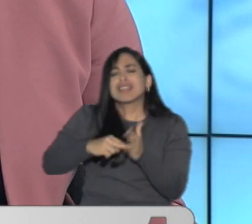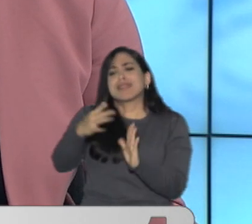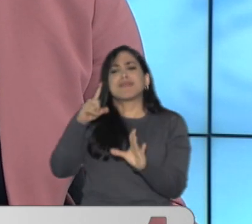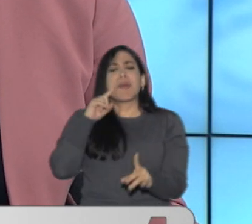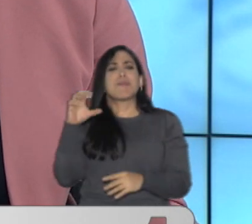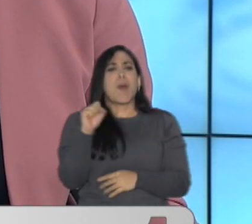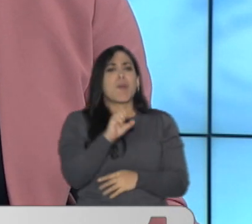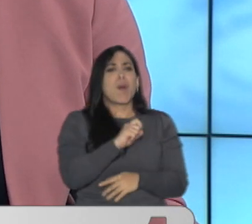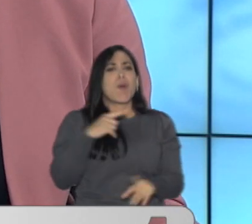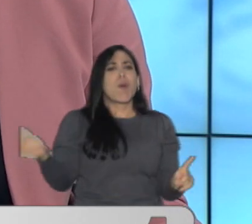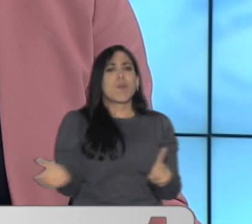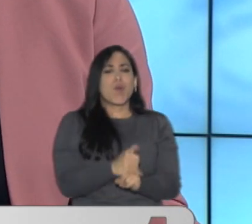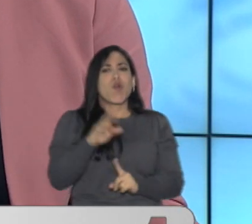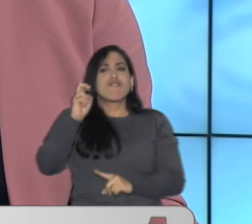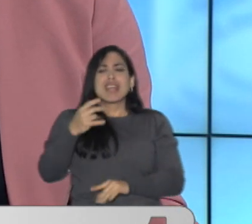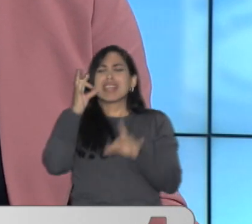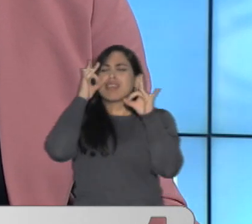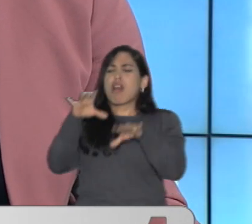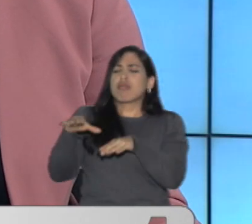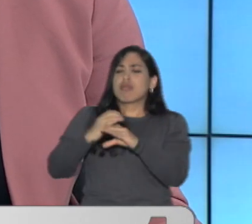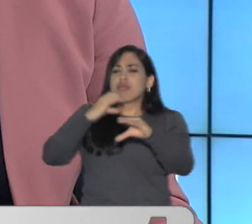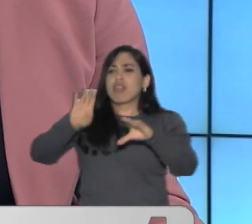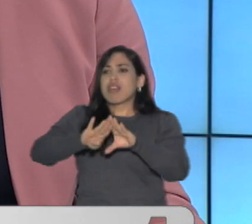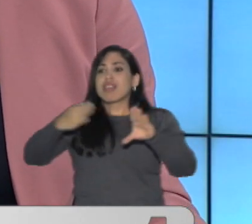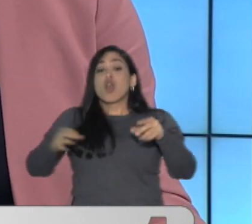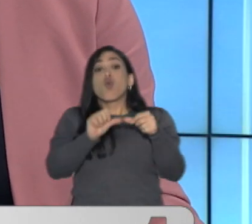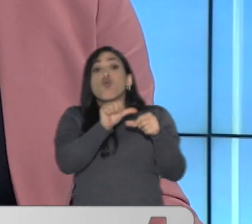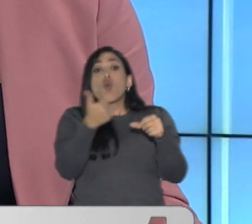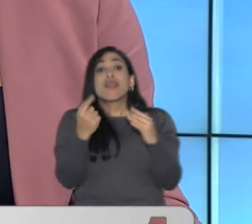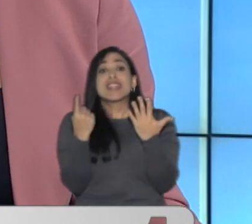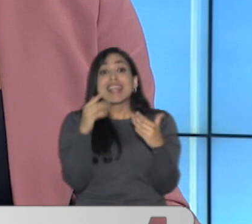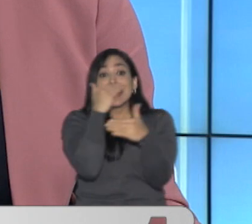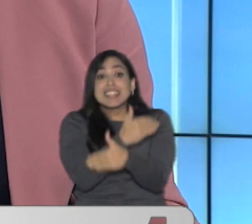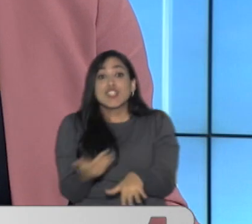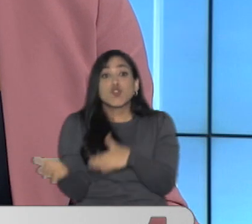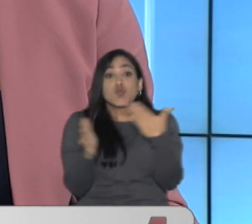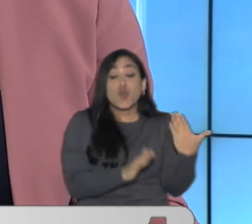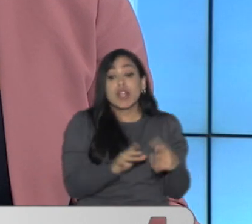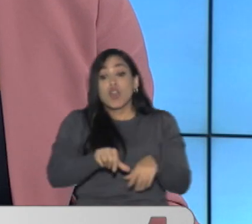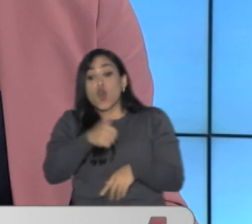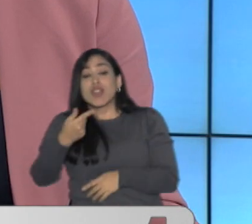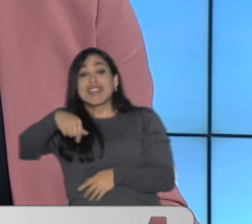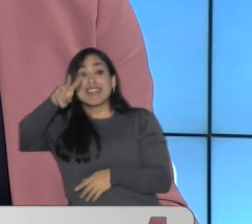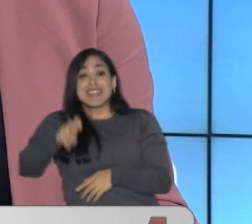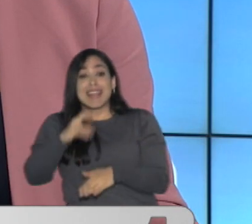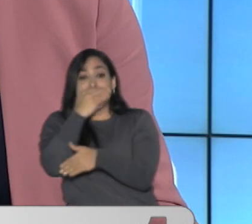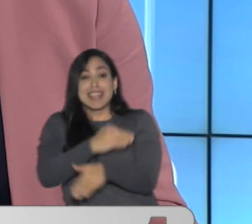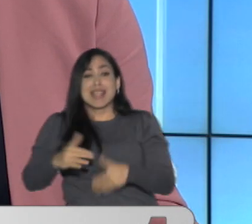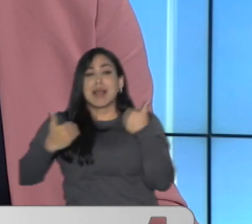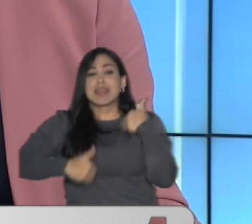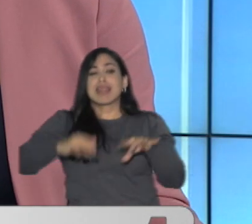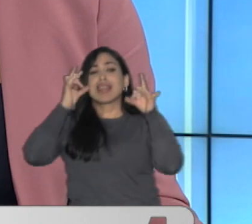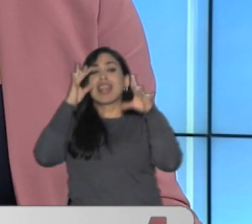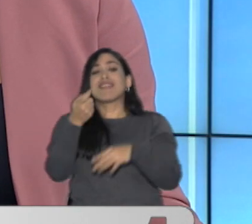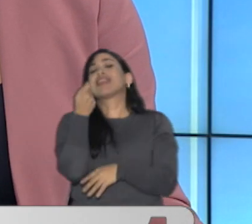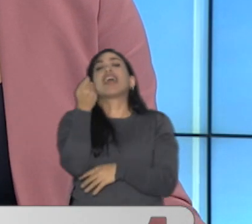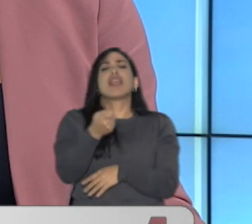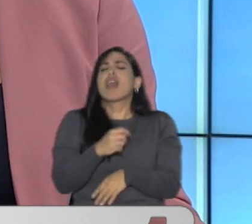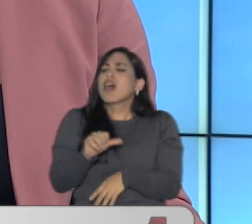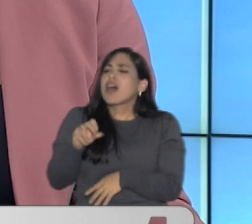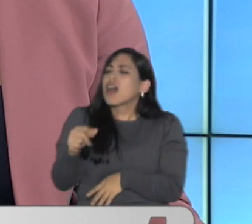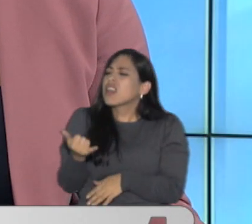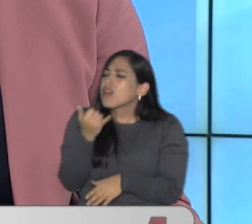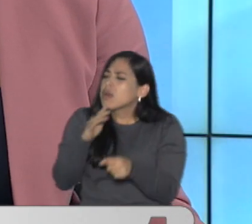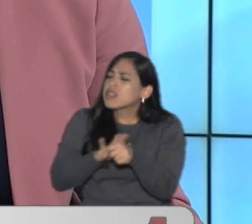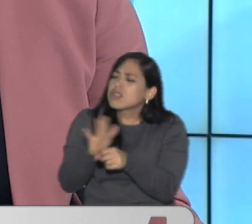de la Fiscalía tras el fatal accidente que cobró la vida de 6 niños y tiene a 17 más gravemente heridos. Ana Mercedes,